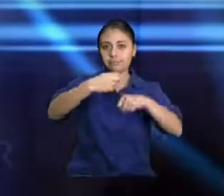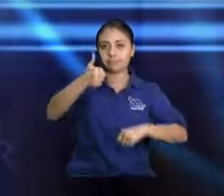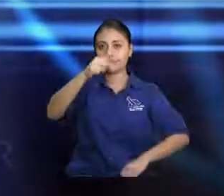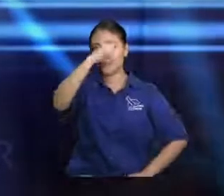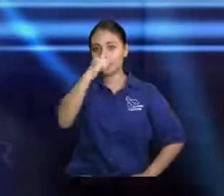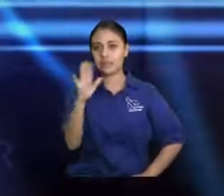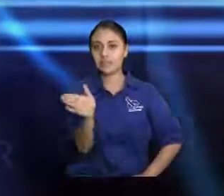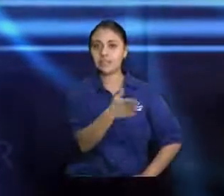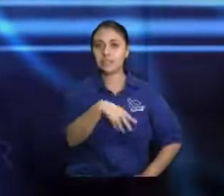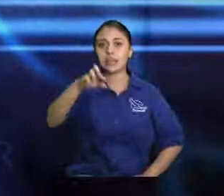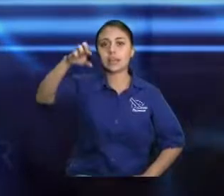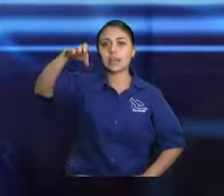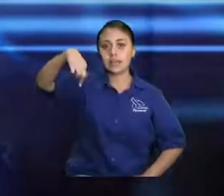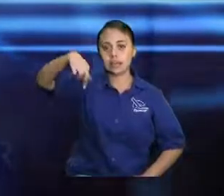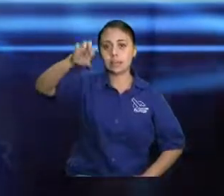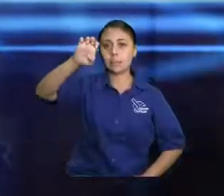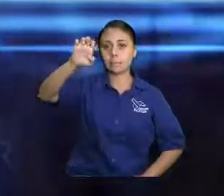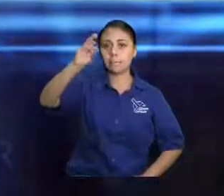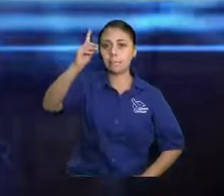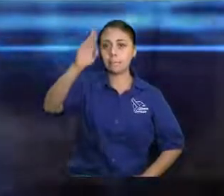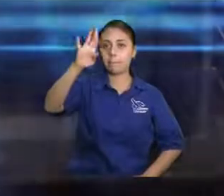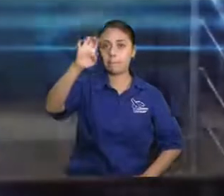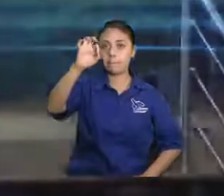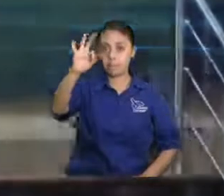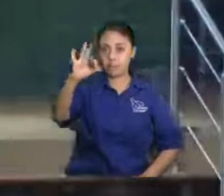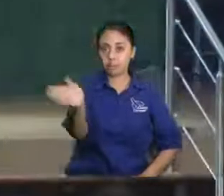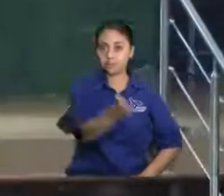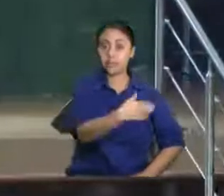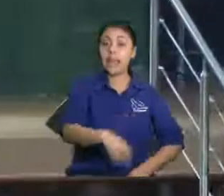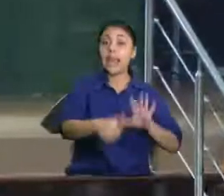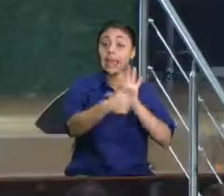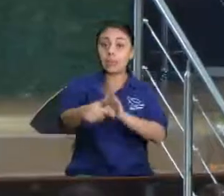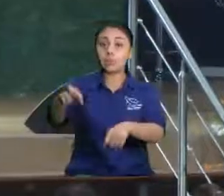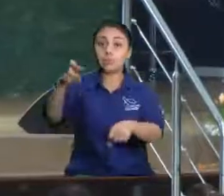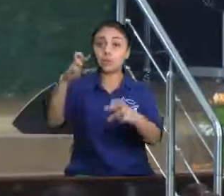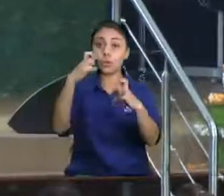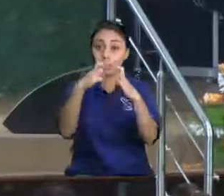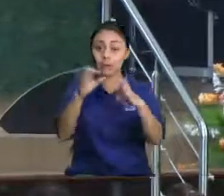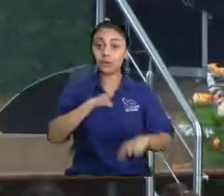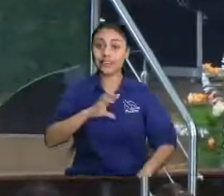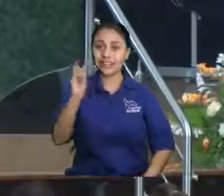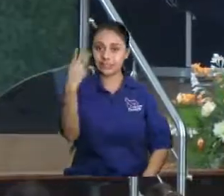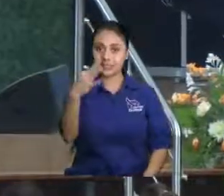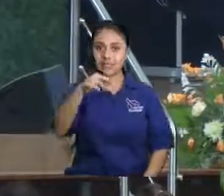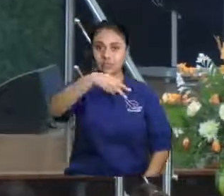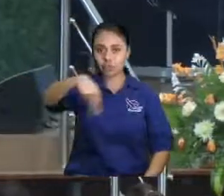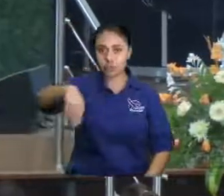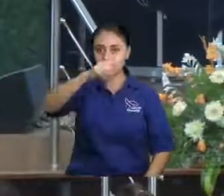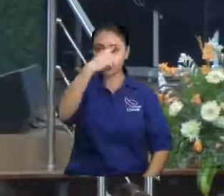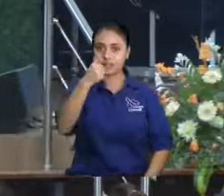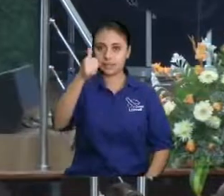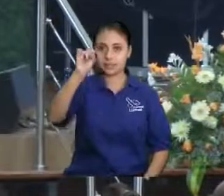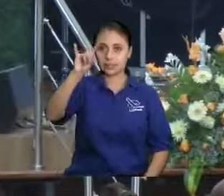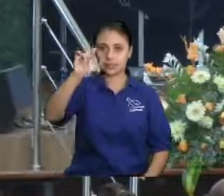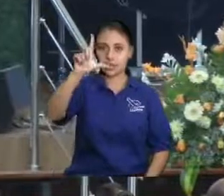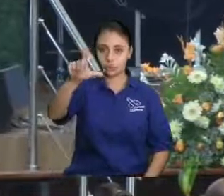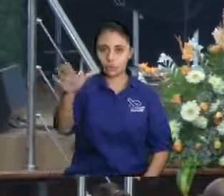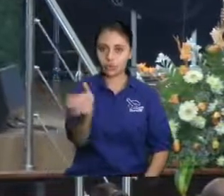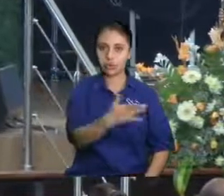Pablo tenía tres nombres: Saúl, Saulo y Pablo.